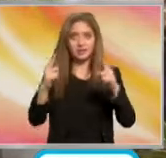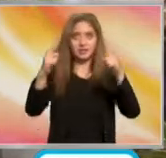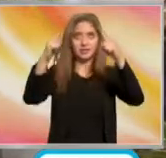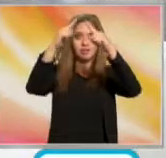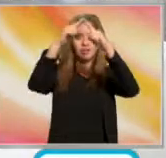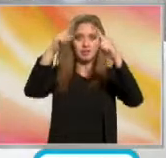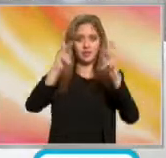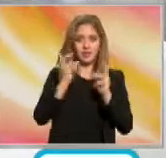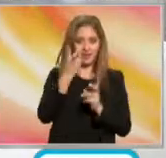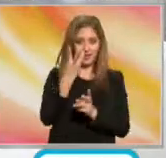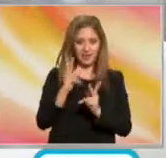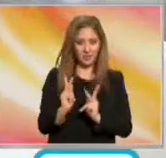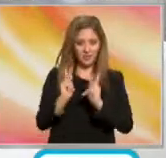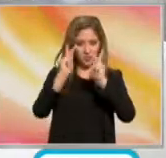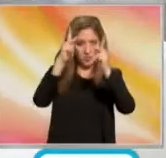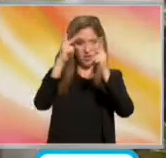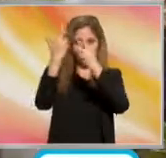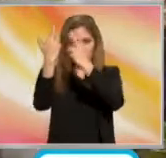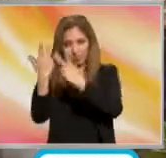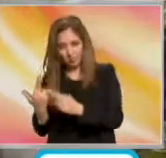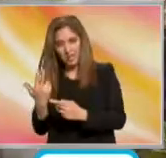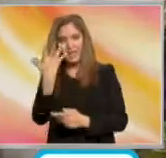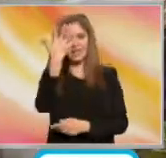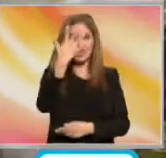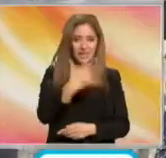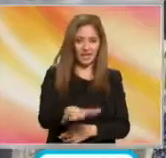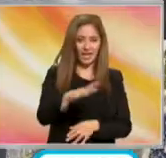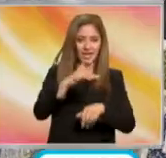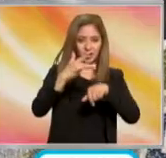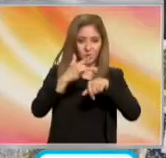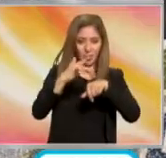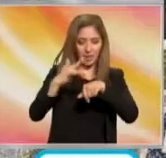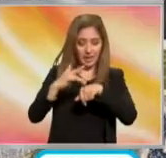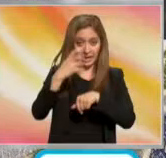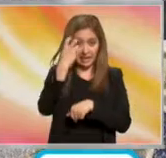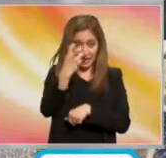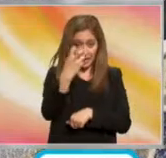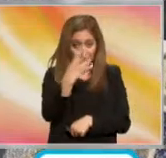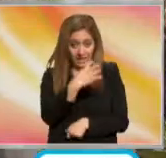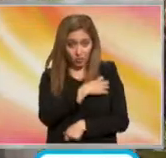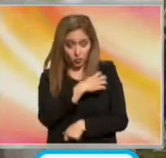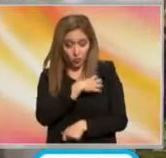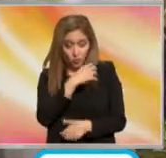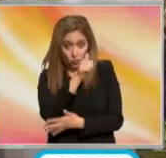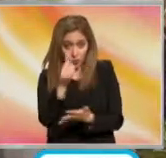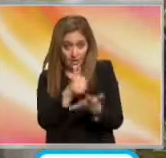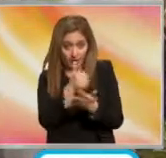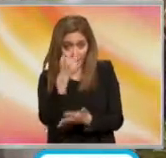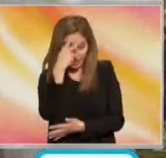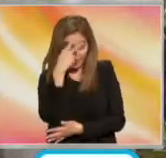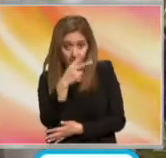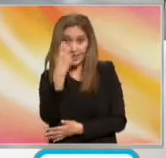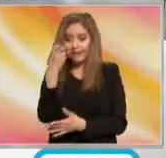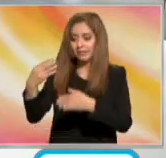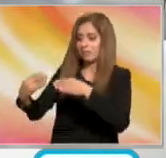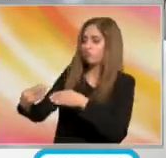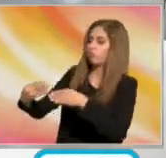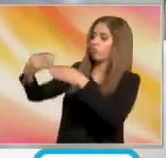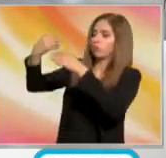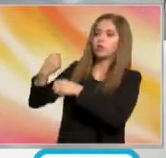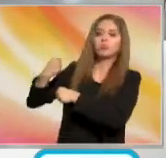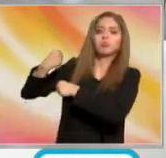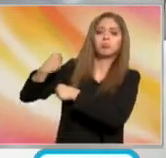los 3 puentes, los 2 destruidos y los 10 nopales alrededor. Nuestro escudo. El escudo de la Ciudad de México era el pendón que